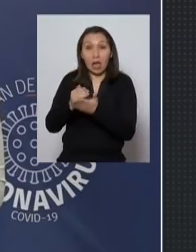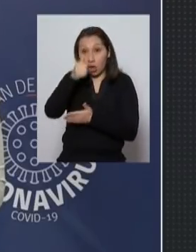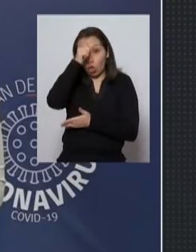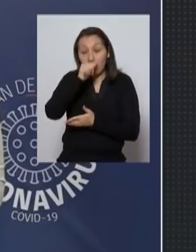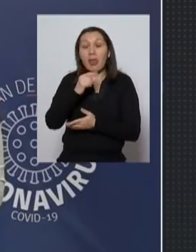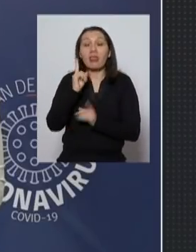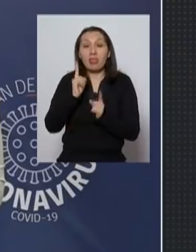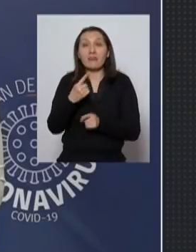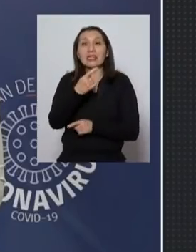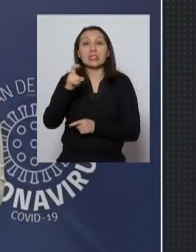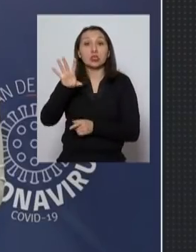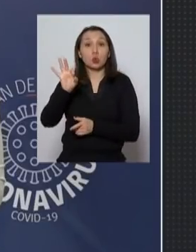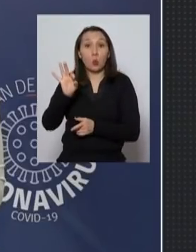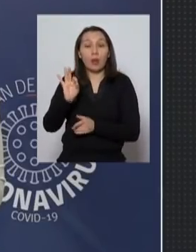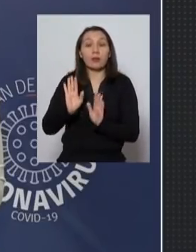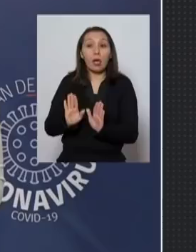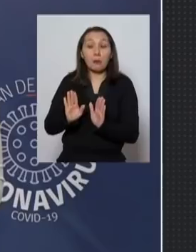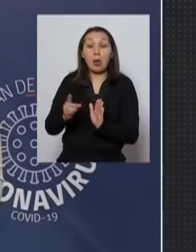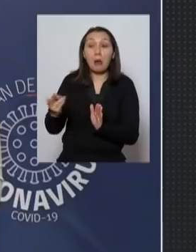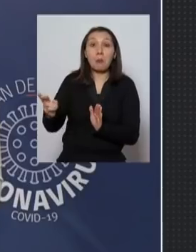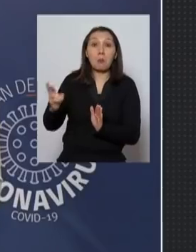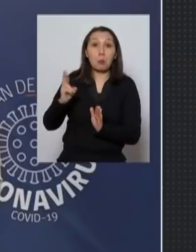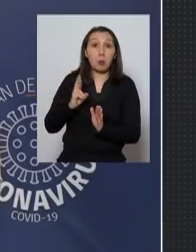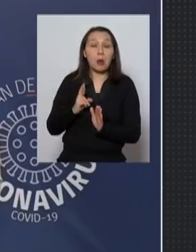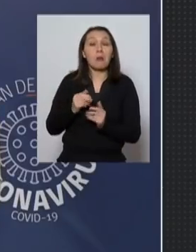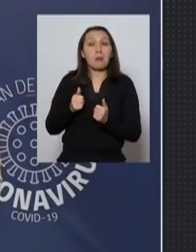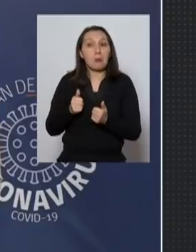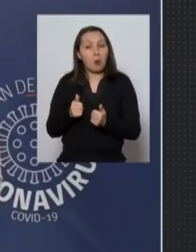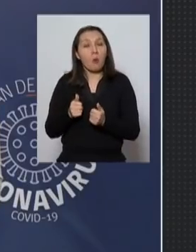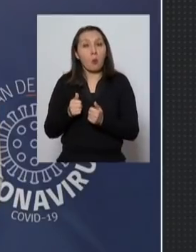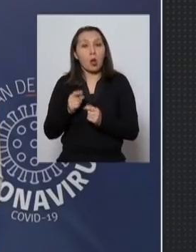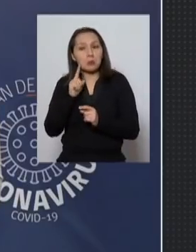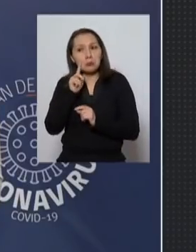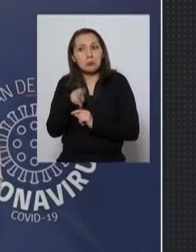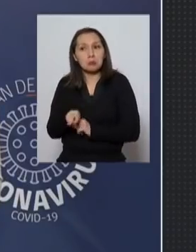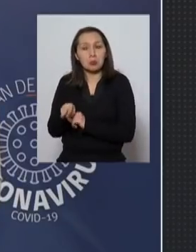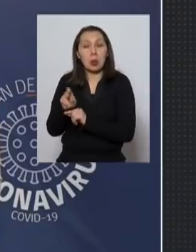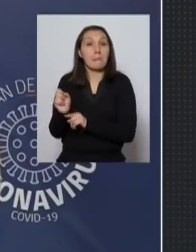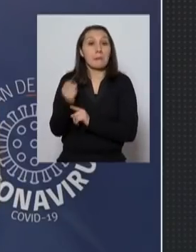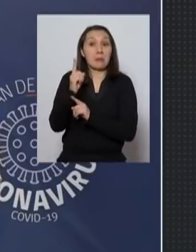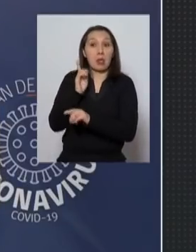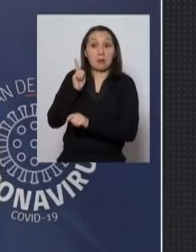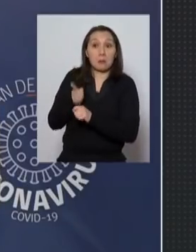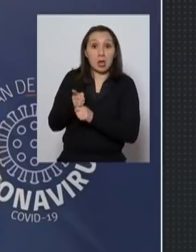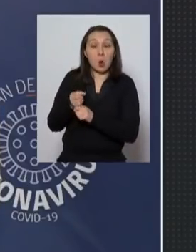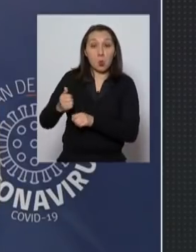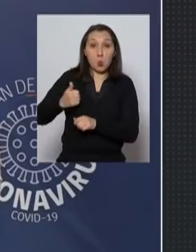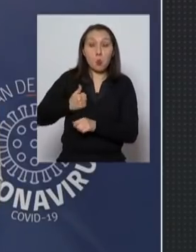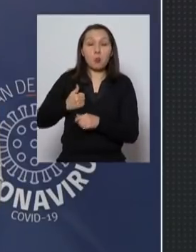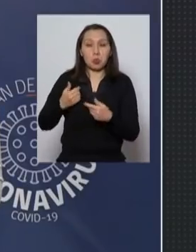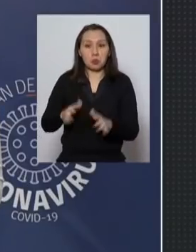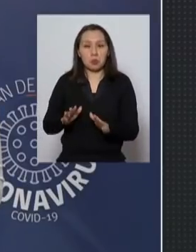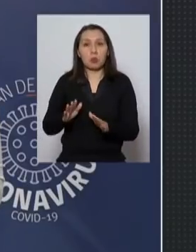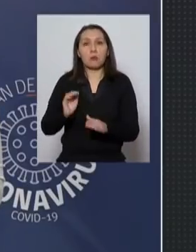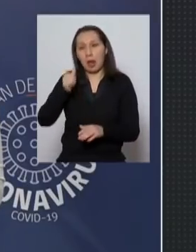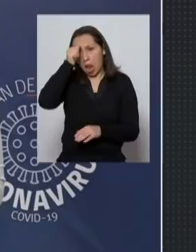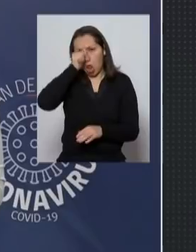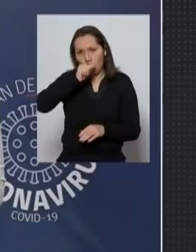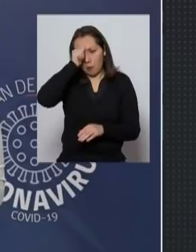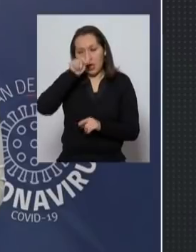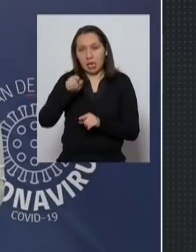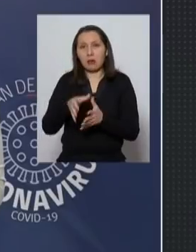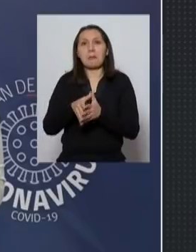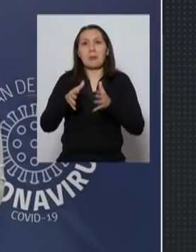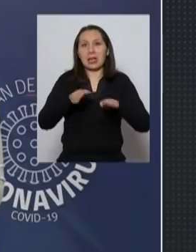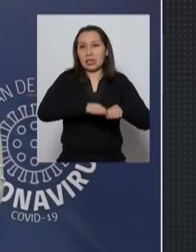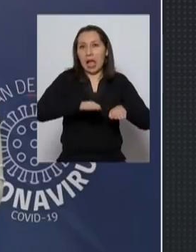de 150 camas. Por lo tanto, vemos con bastantes buenos ojos que esta primera meta se estaría cumpliendo el día domingo.